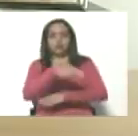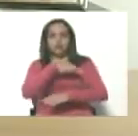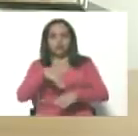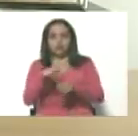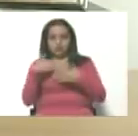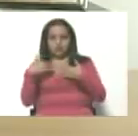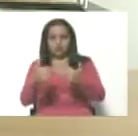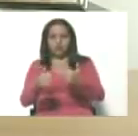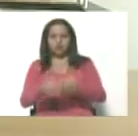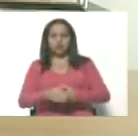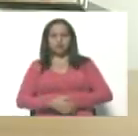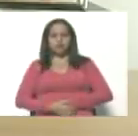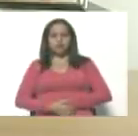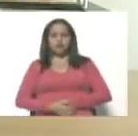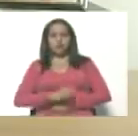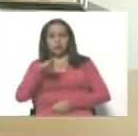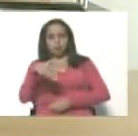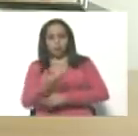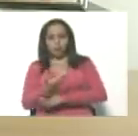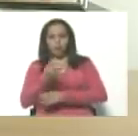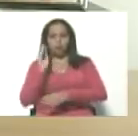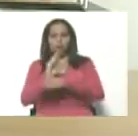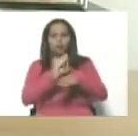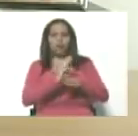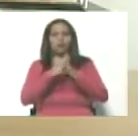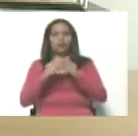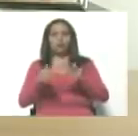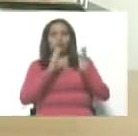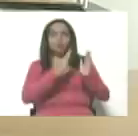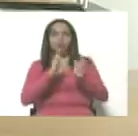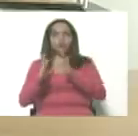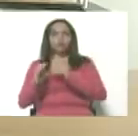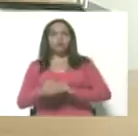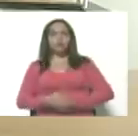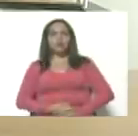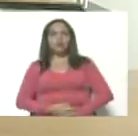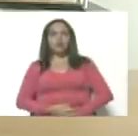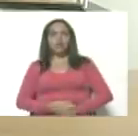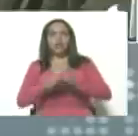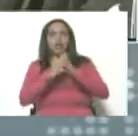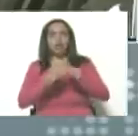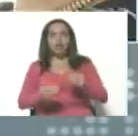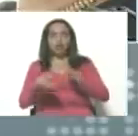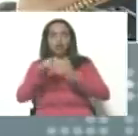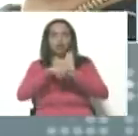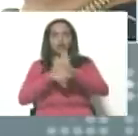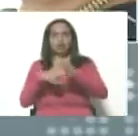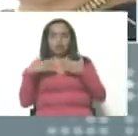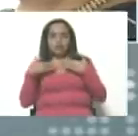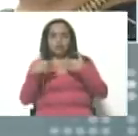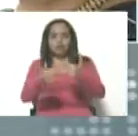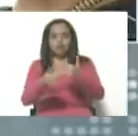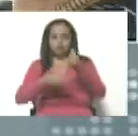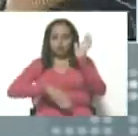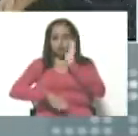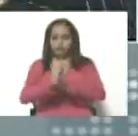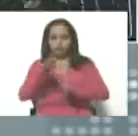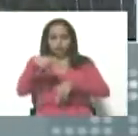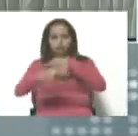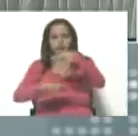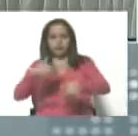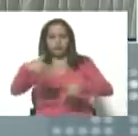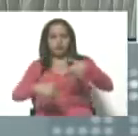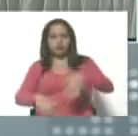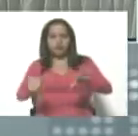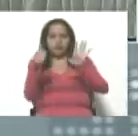Salud, para garantizar toda la logística y toda la bioseguridad rumbo al proceso